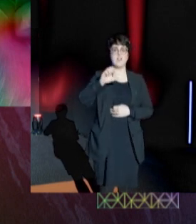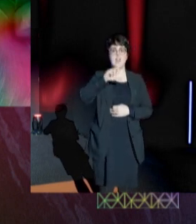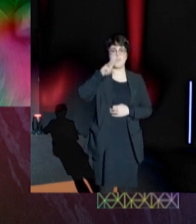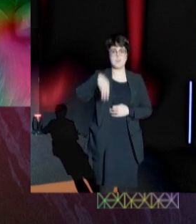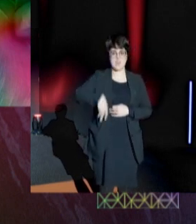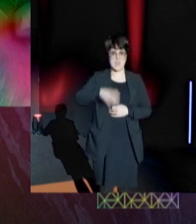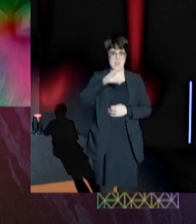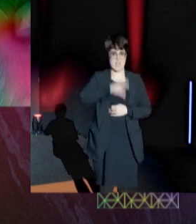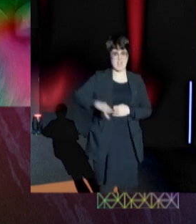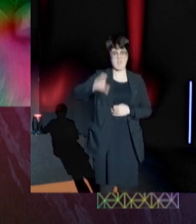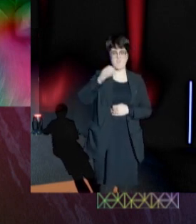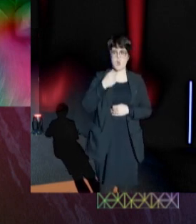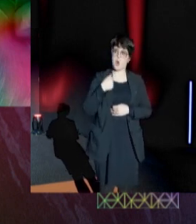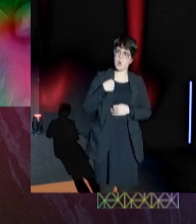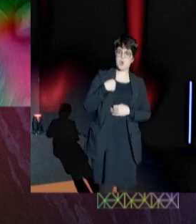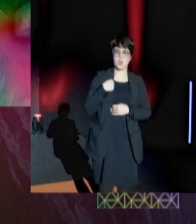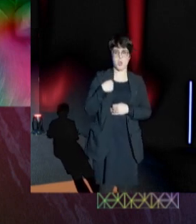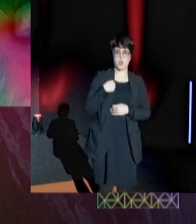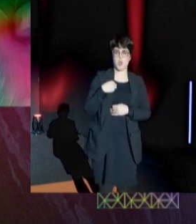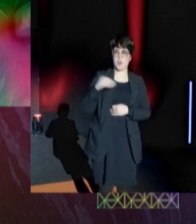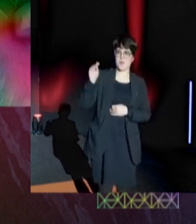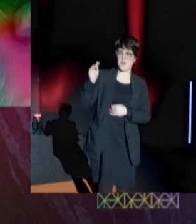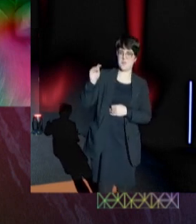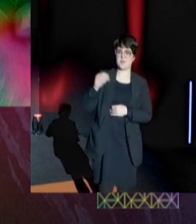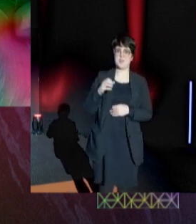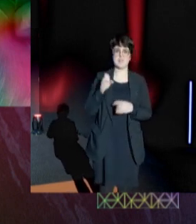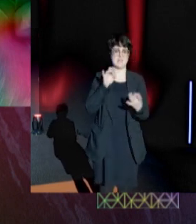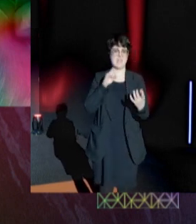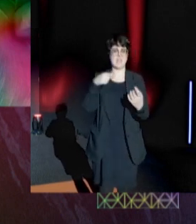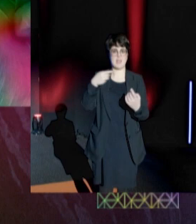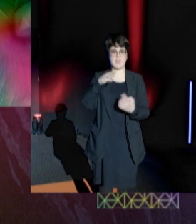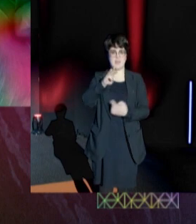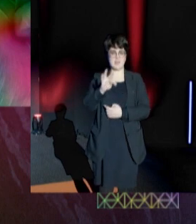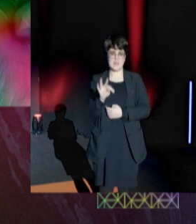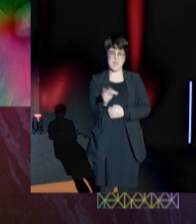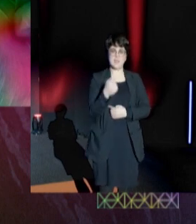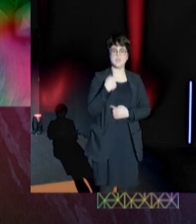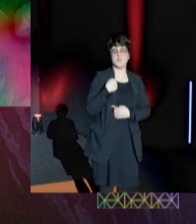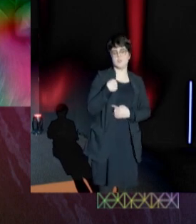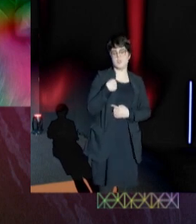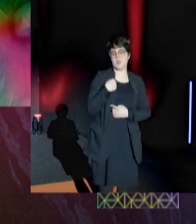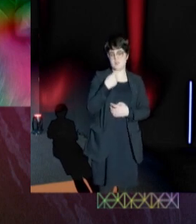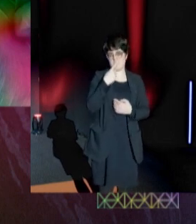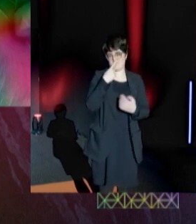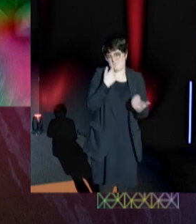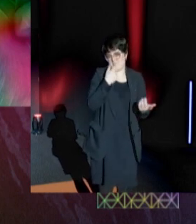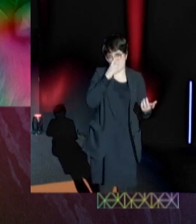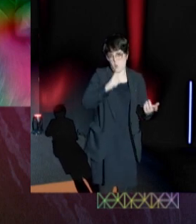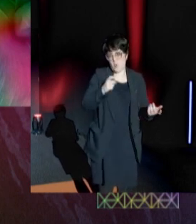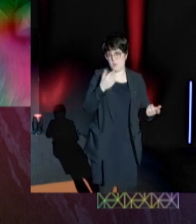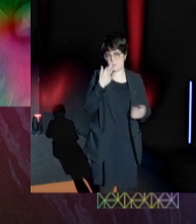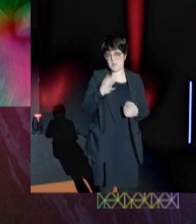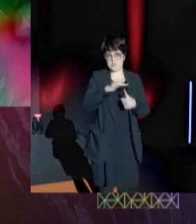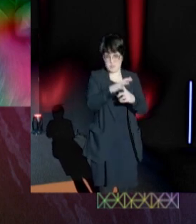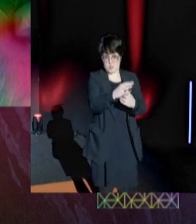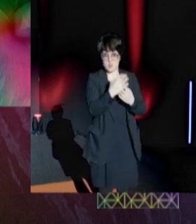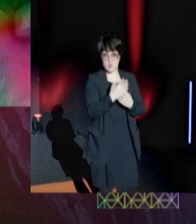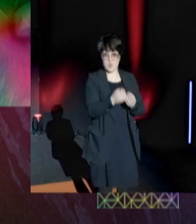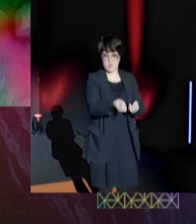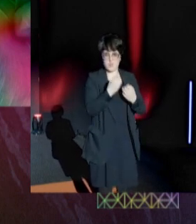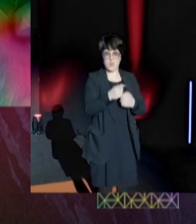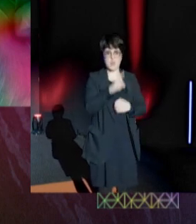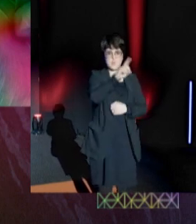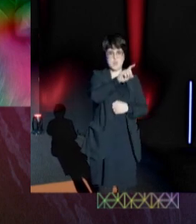Y dije voy a leer un poco de fleming le pregunté a gpt por supuesto No fleming me acuerdo que vamos decía y contaba el caso que